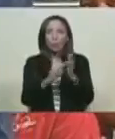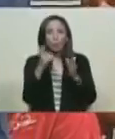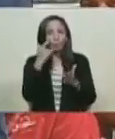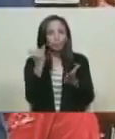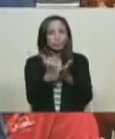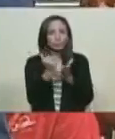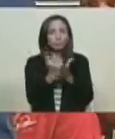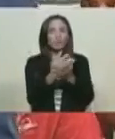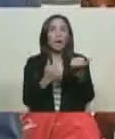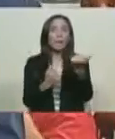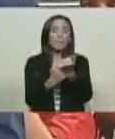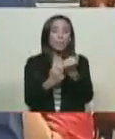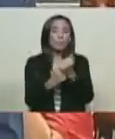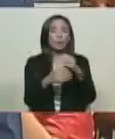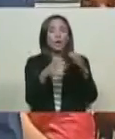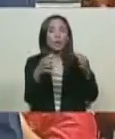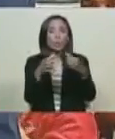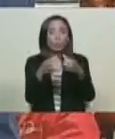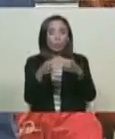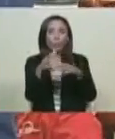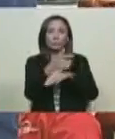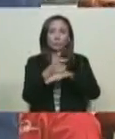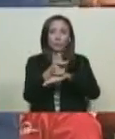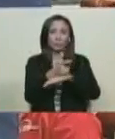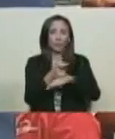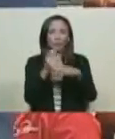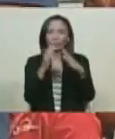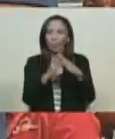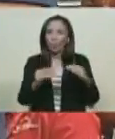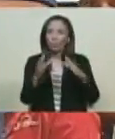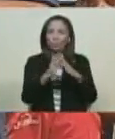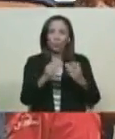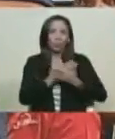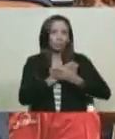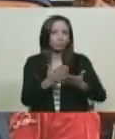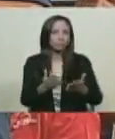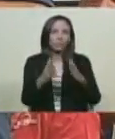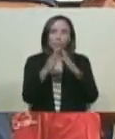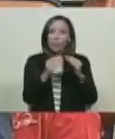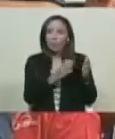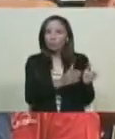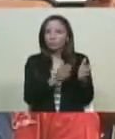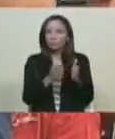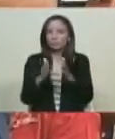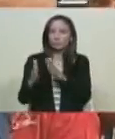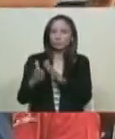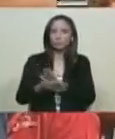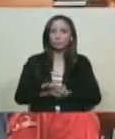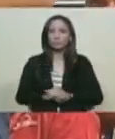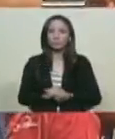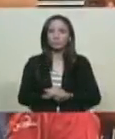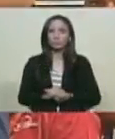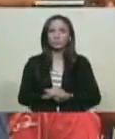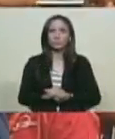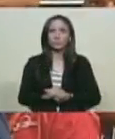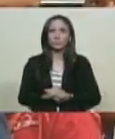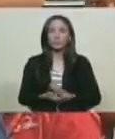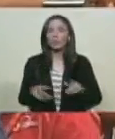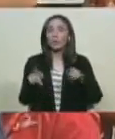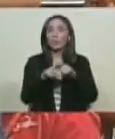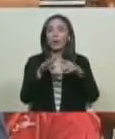apoyando a los CPT, todos los instrumentos del Estado, las organizaciones del Estado, en